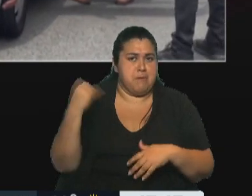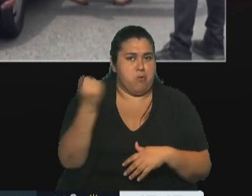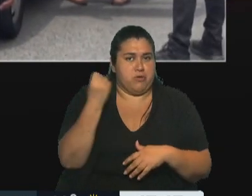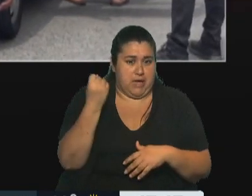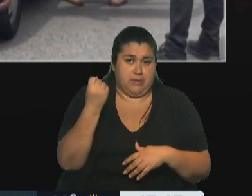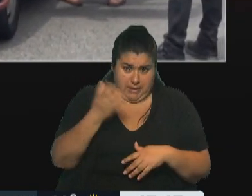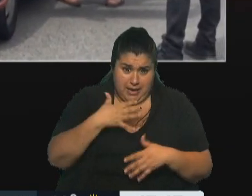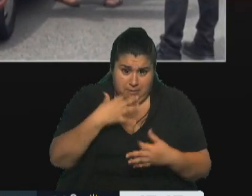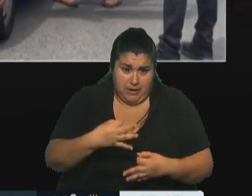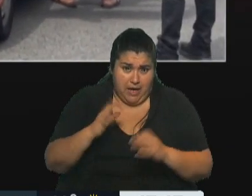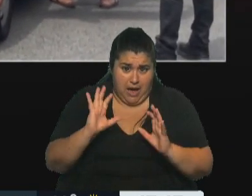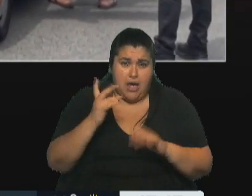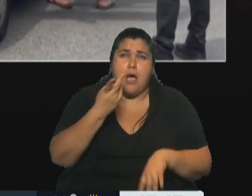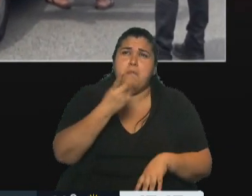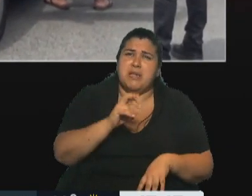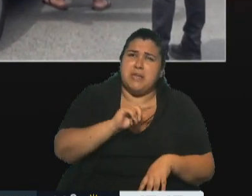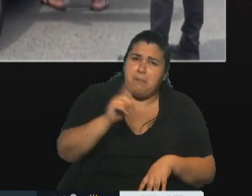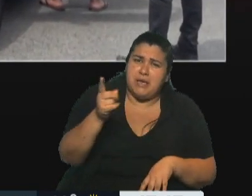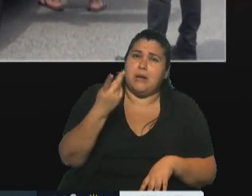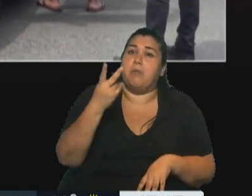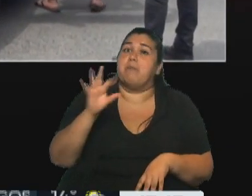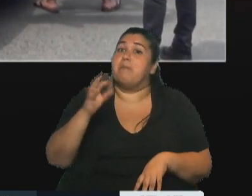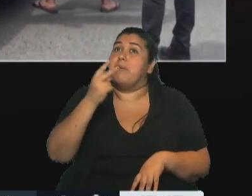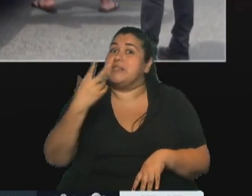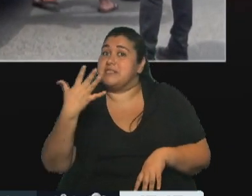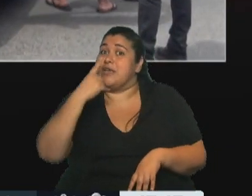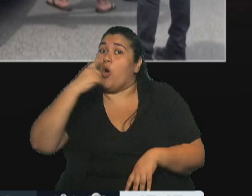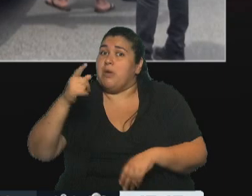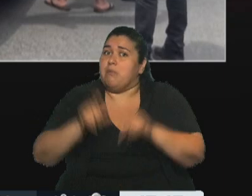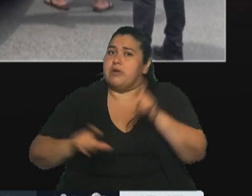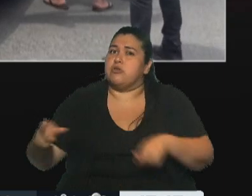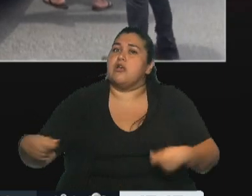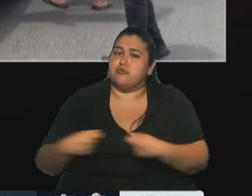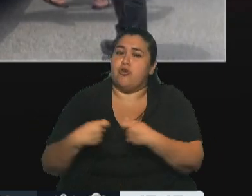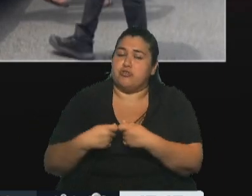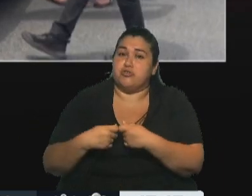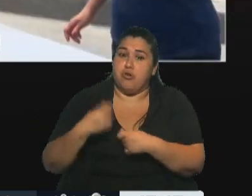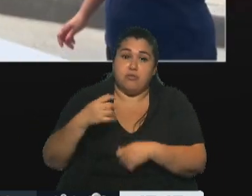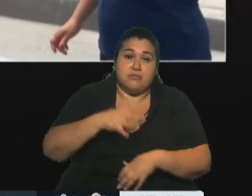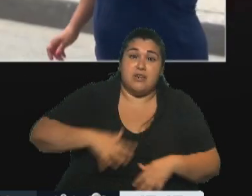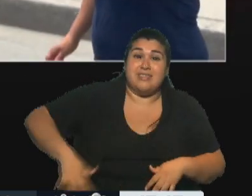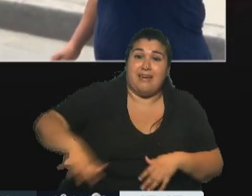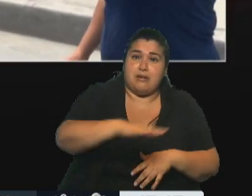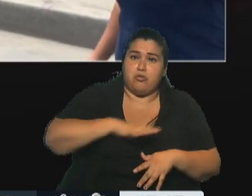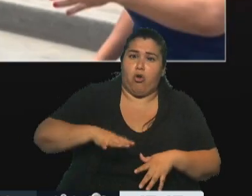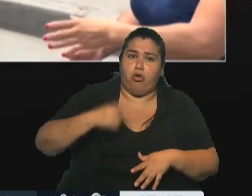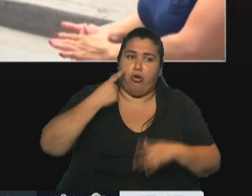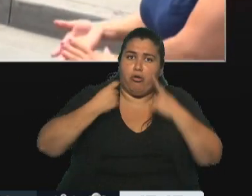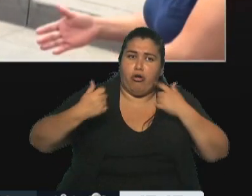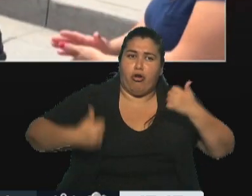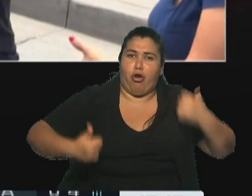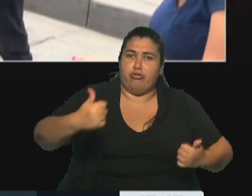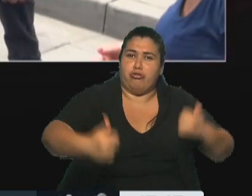verdad, hay 20.000 o 25.000 adherentes que tienen control de territorios muy importantes y que de